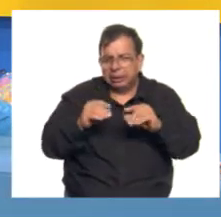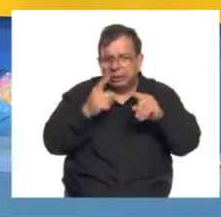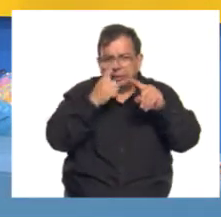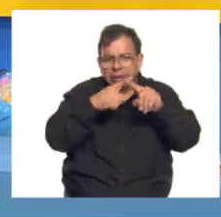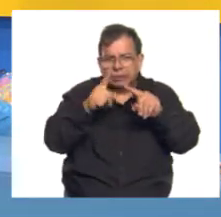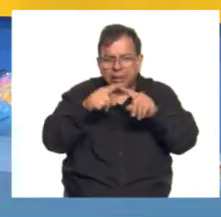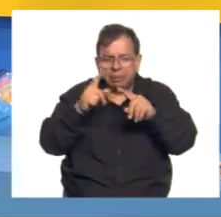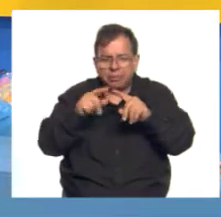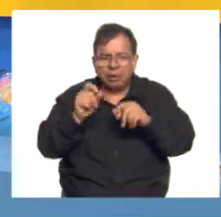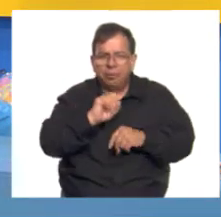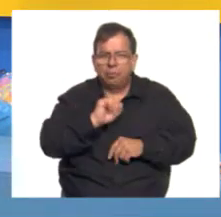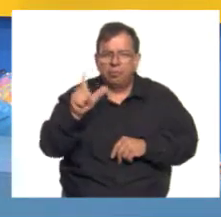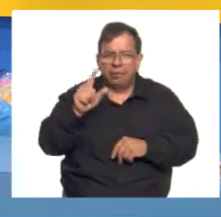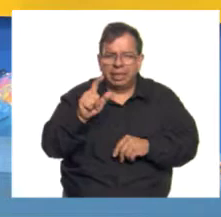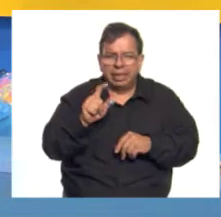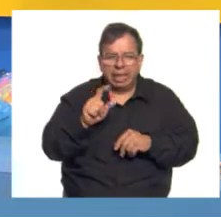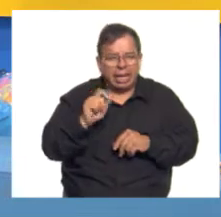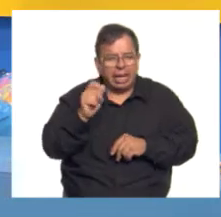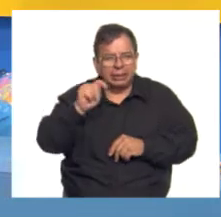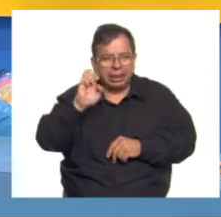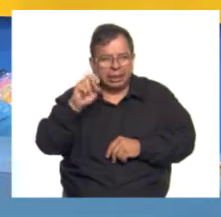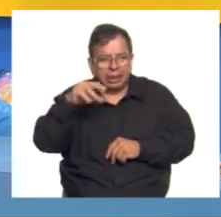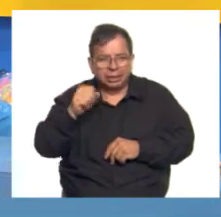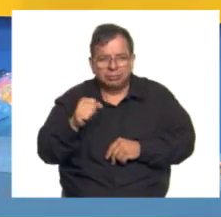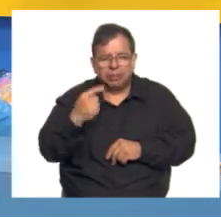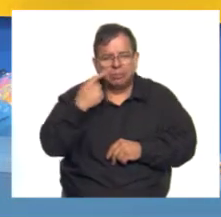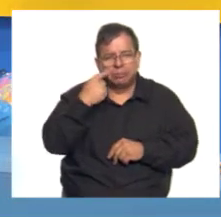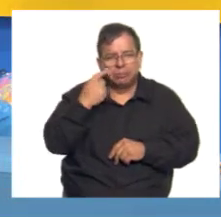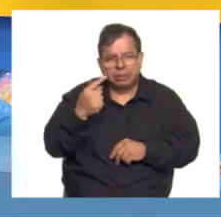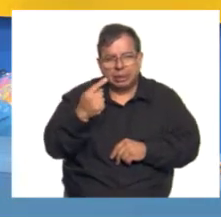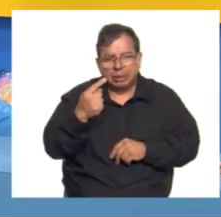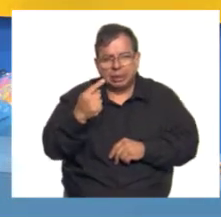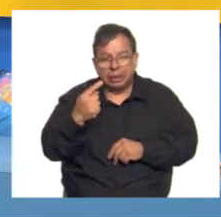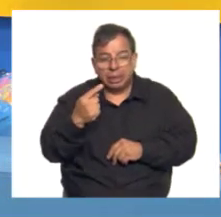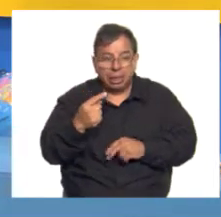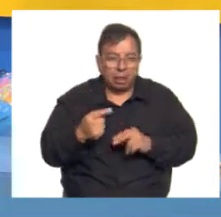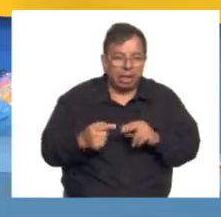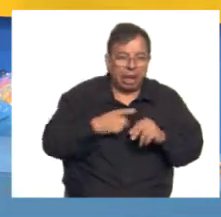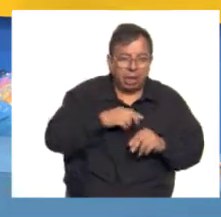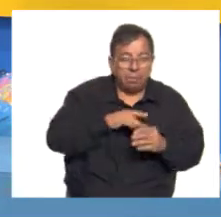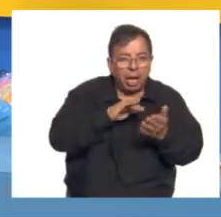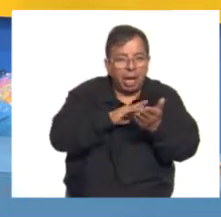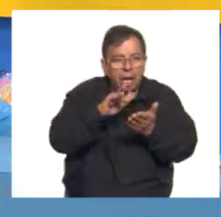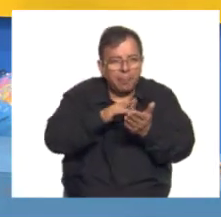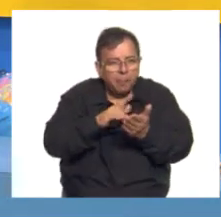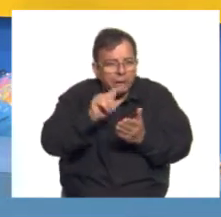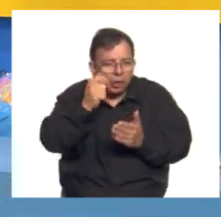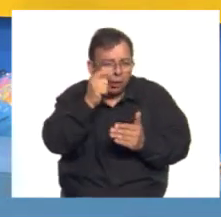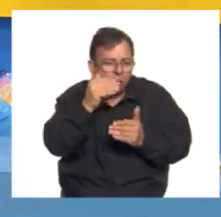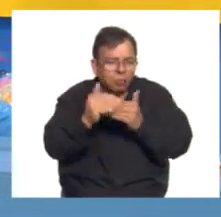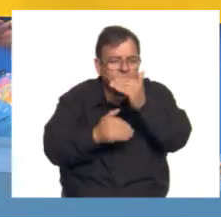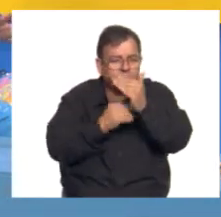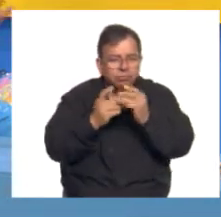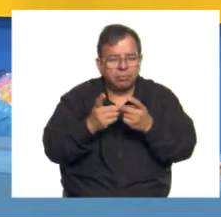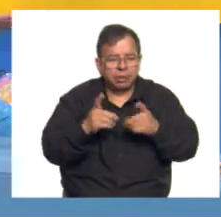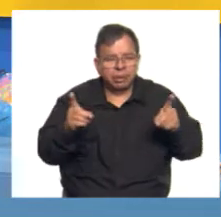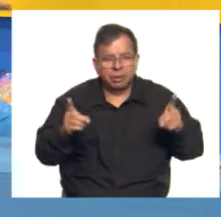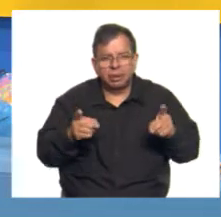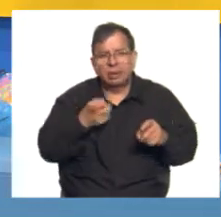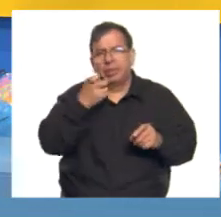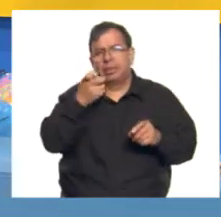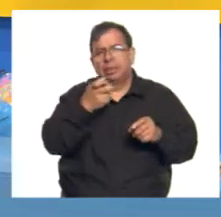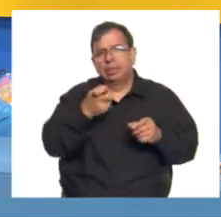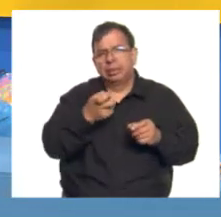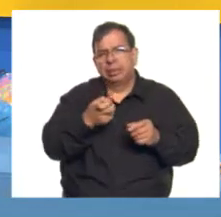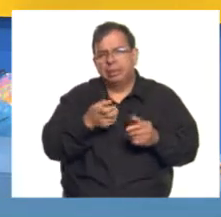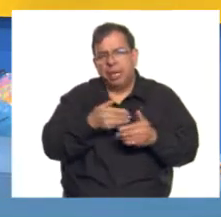de profesionistas en carreras técnicas, con miras a que ellos apoyaran el desarrollo tecnológico del país y con esto, pues se